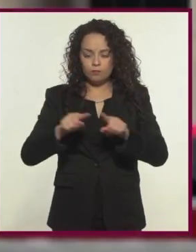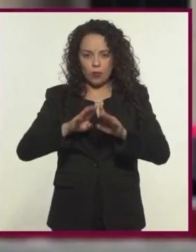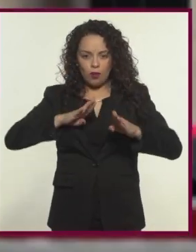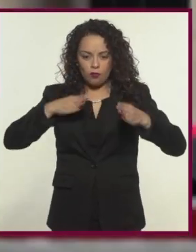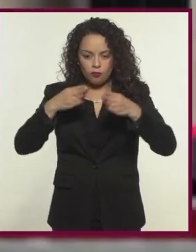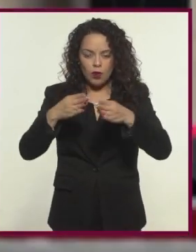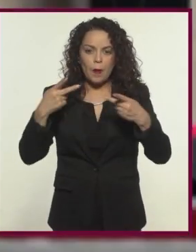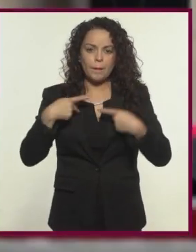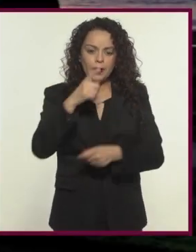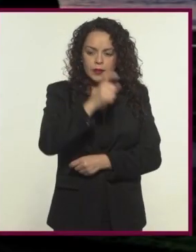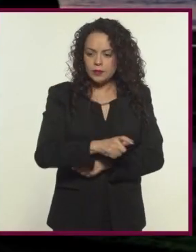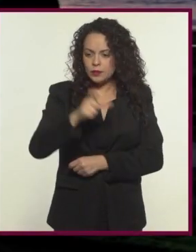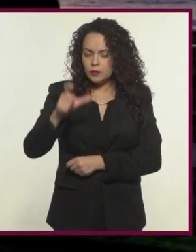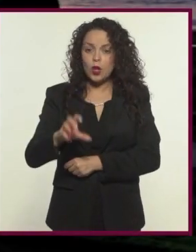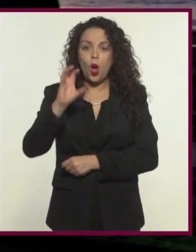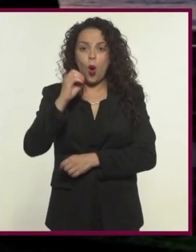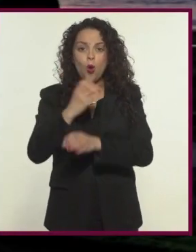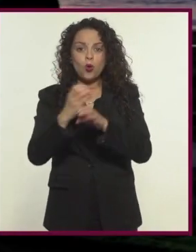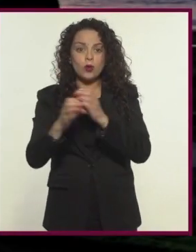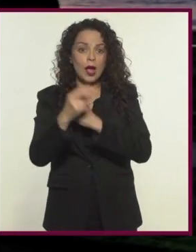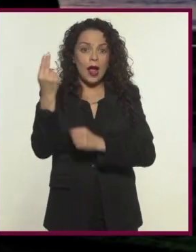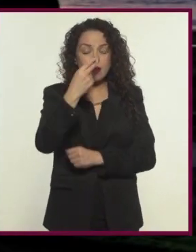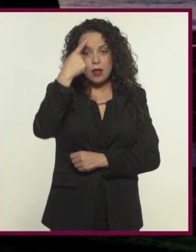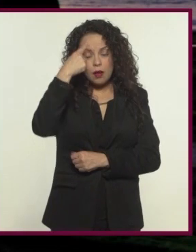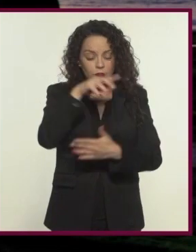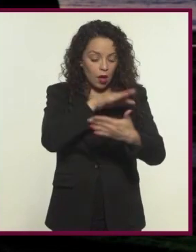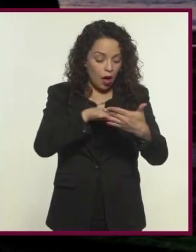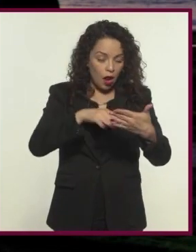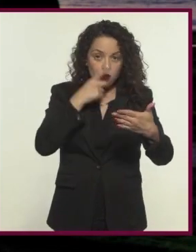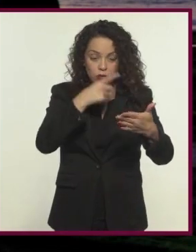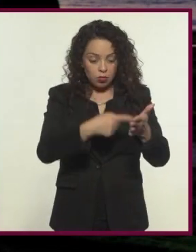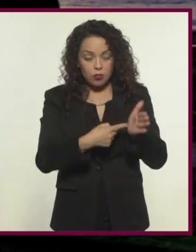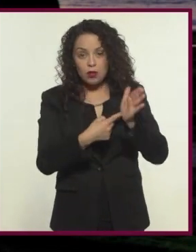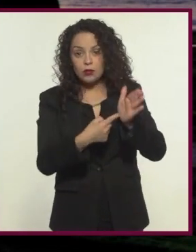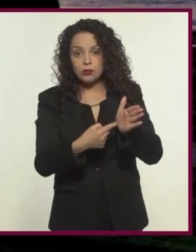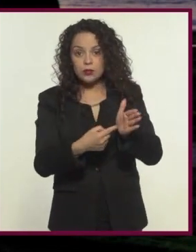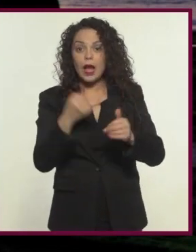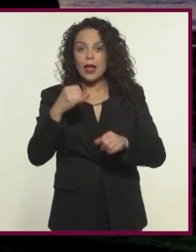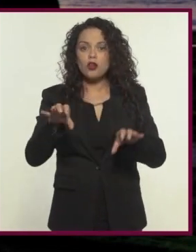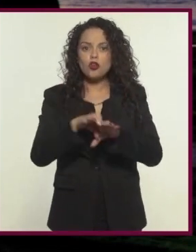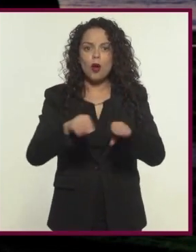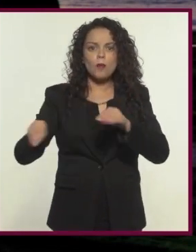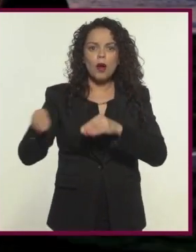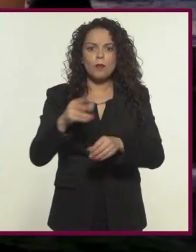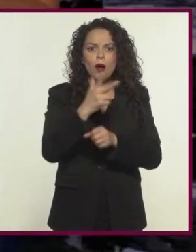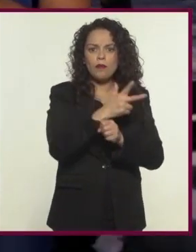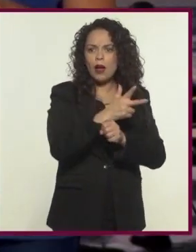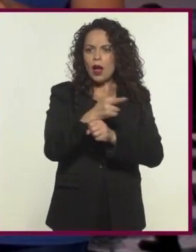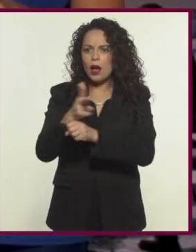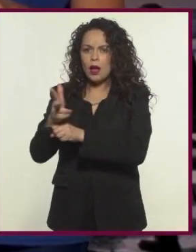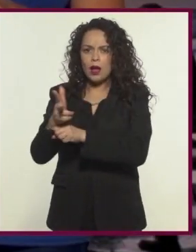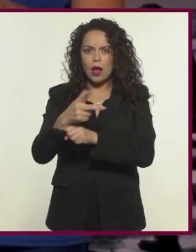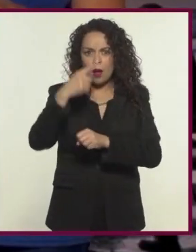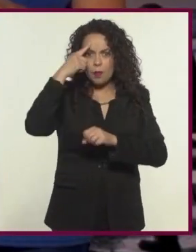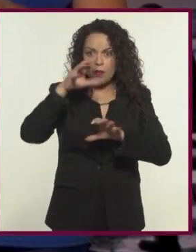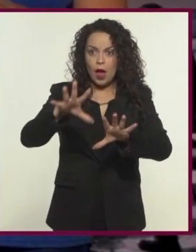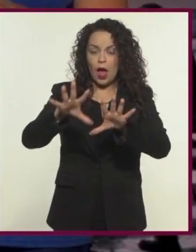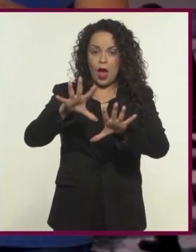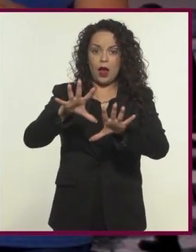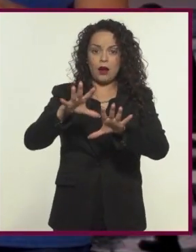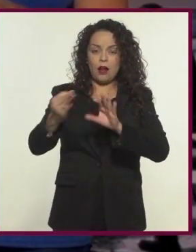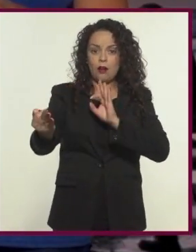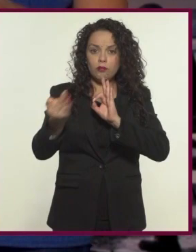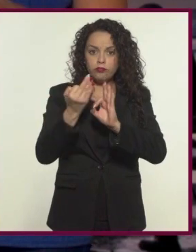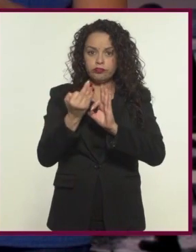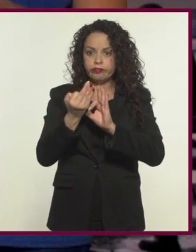ciertos personajes o detalles necesarios para la narrativa. E incluso los movimientos de la cámara, que sirven para resaltar acciones